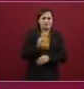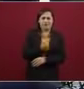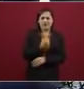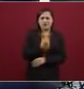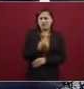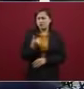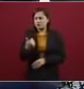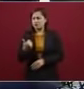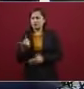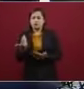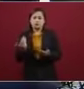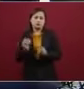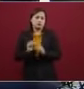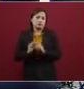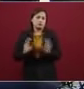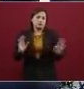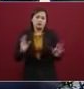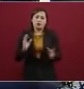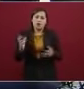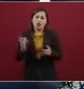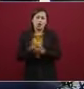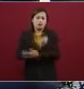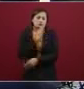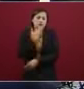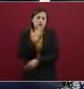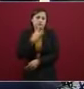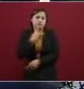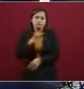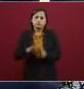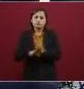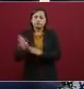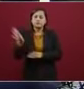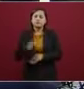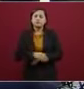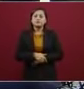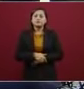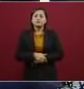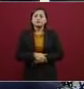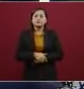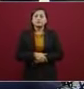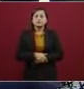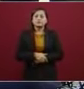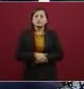gran avance. A ver si las… ¿Sí? ¿Sí las tenemos?